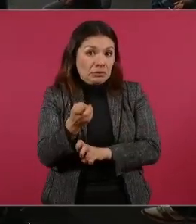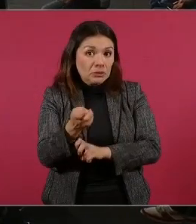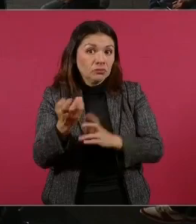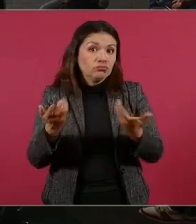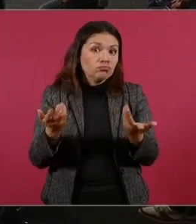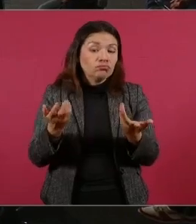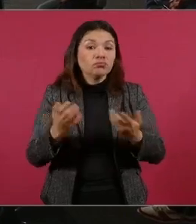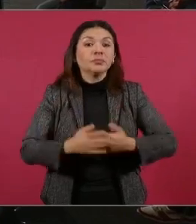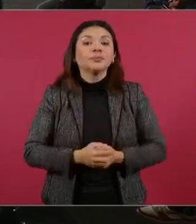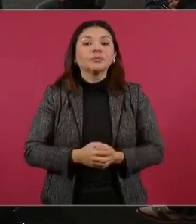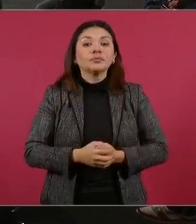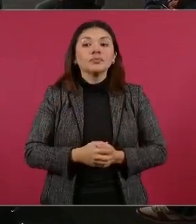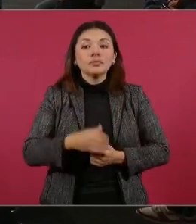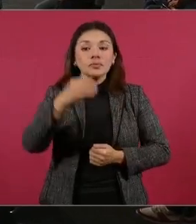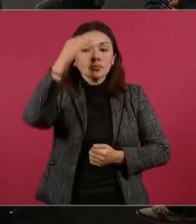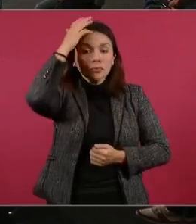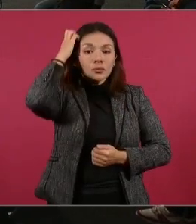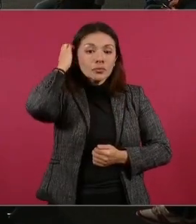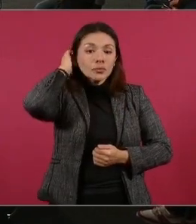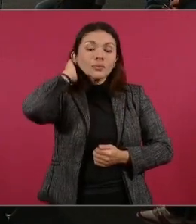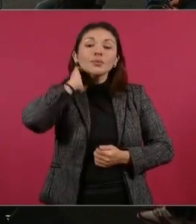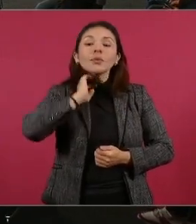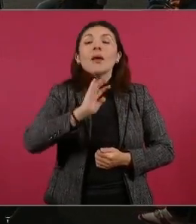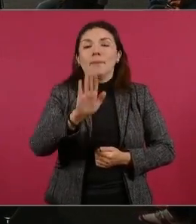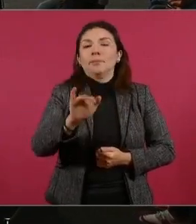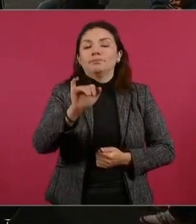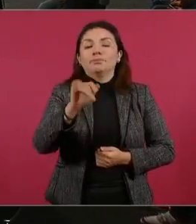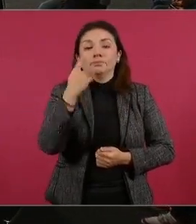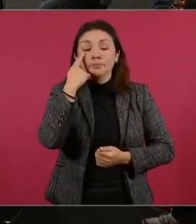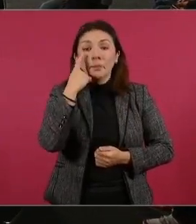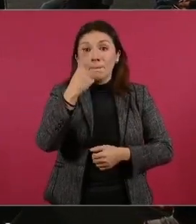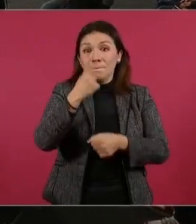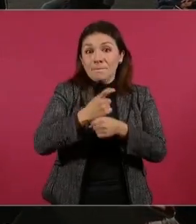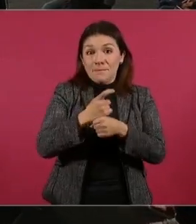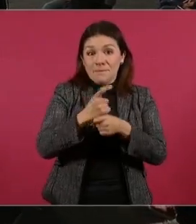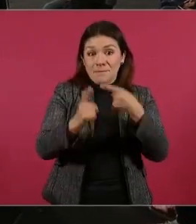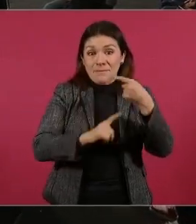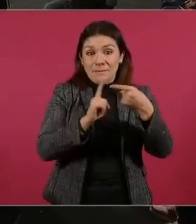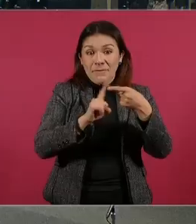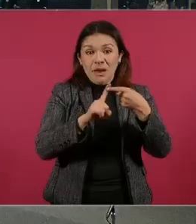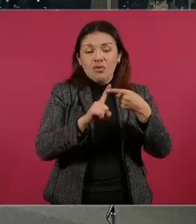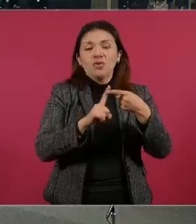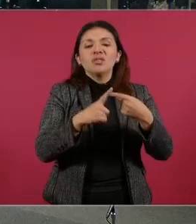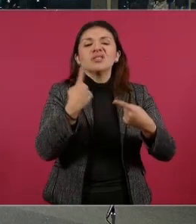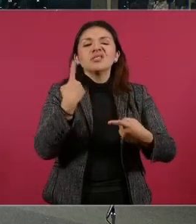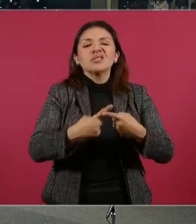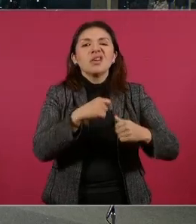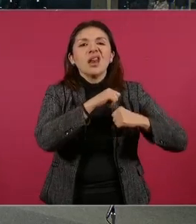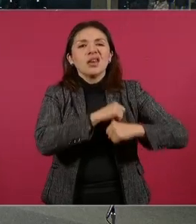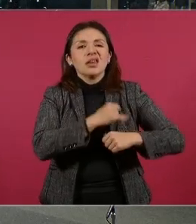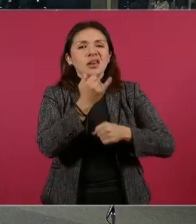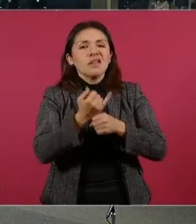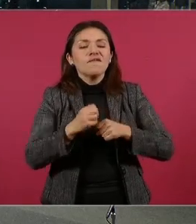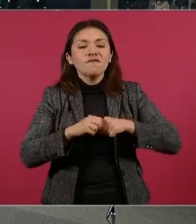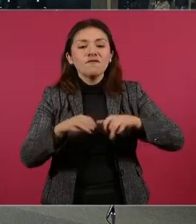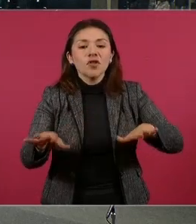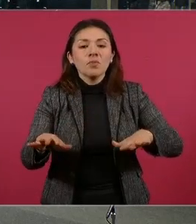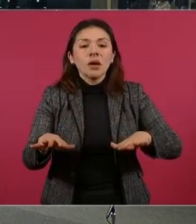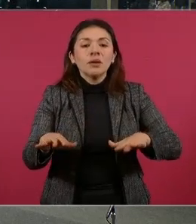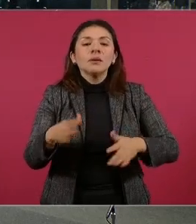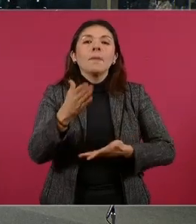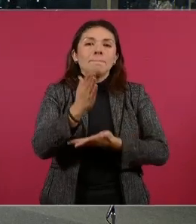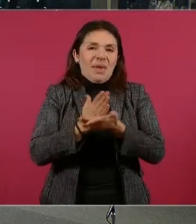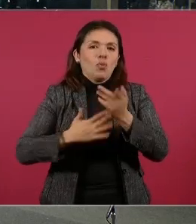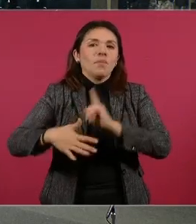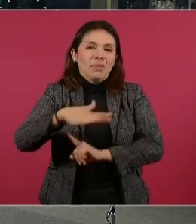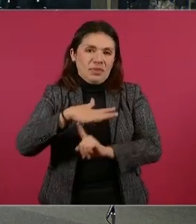y sí en el primer caso Yo creo que va a informar este medio